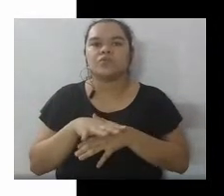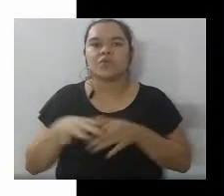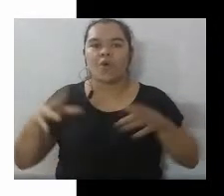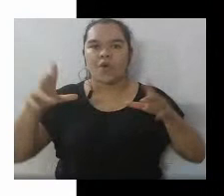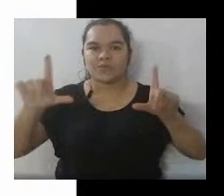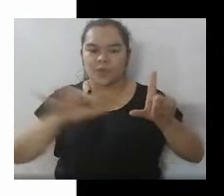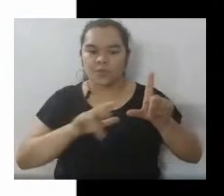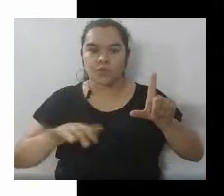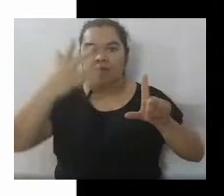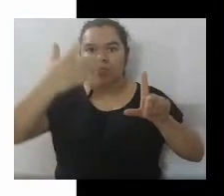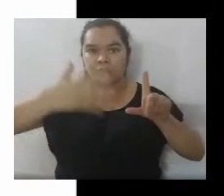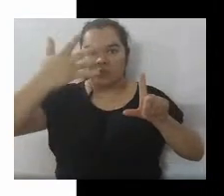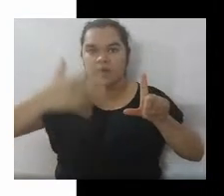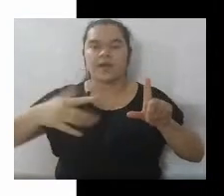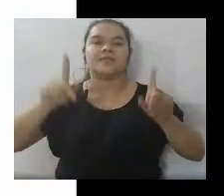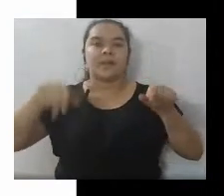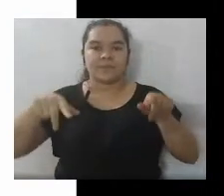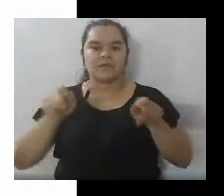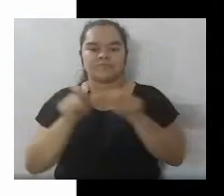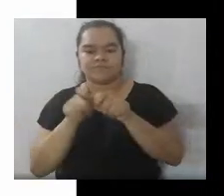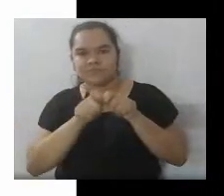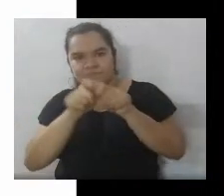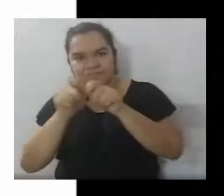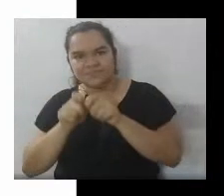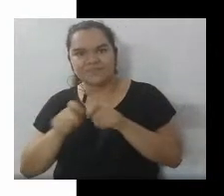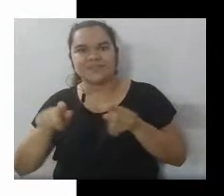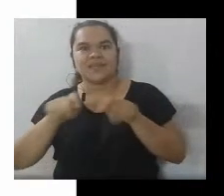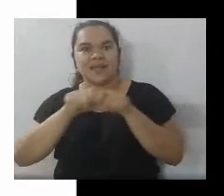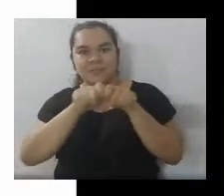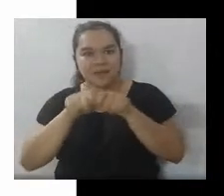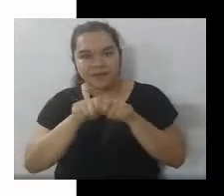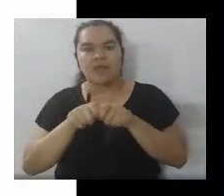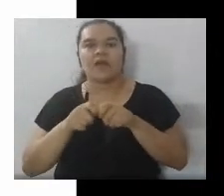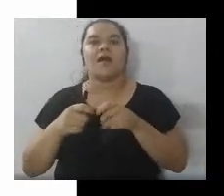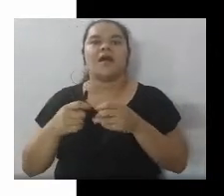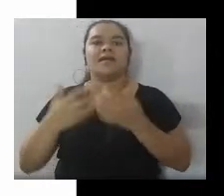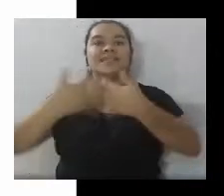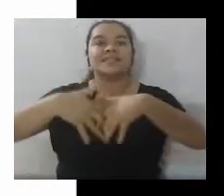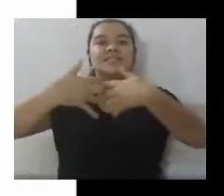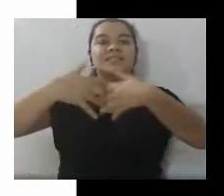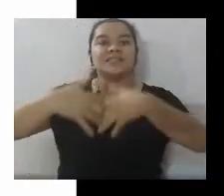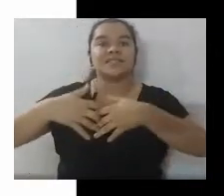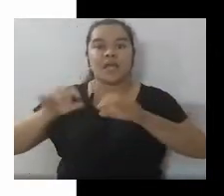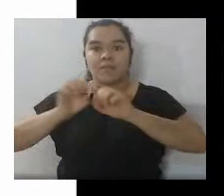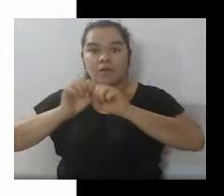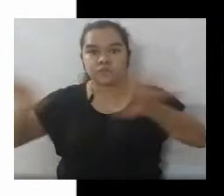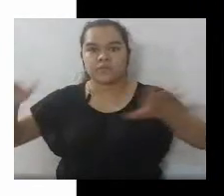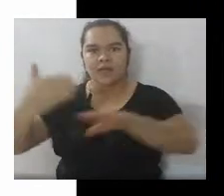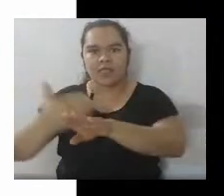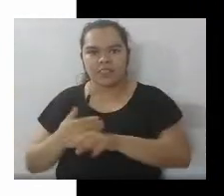mantenimiento de equipos, mantenimiento de sistemas de base. En ese sentido es muy amplio.